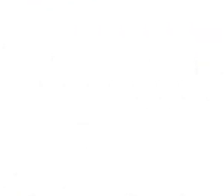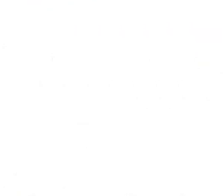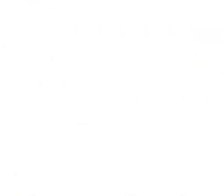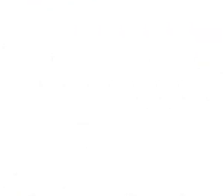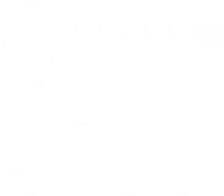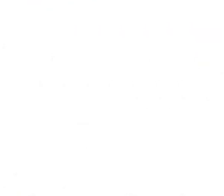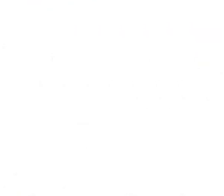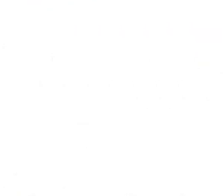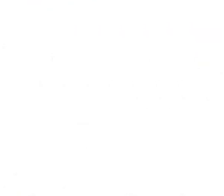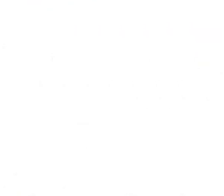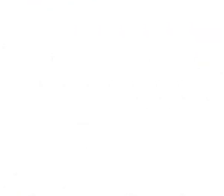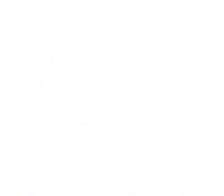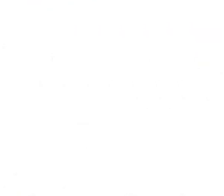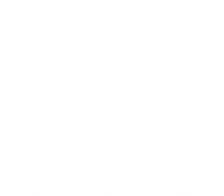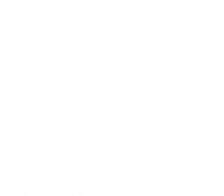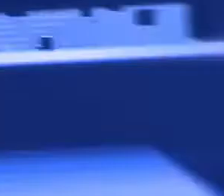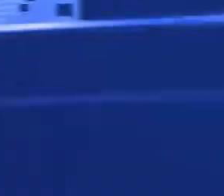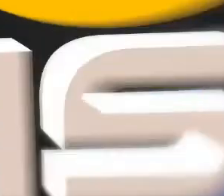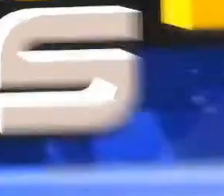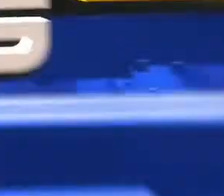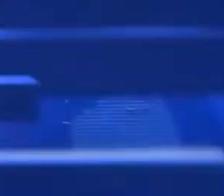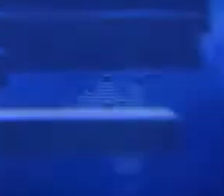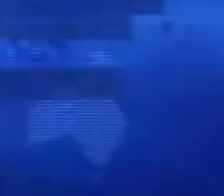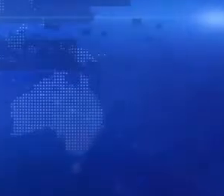de la Alcaldía de Barranca Bermeja.